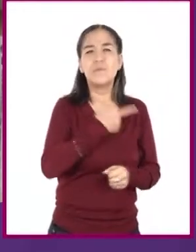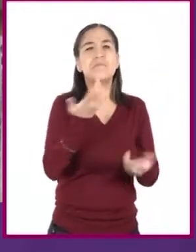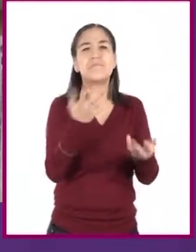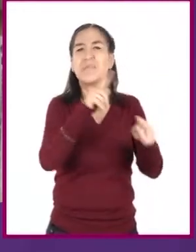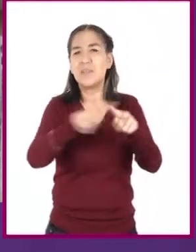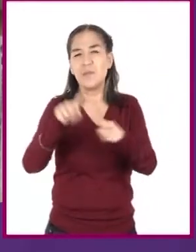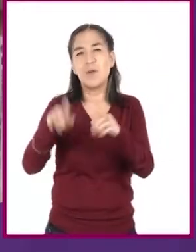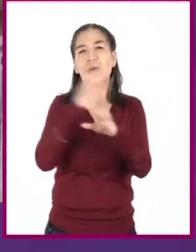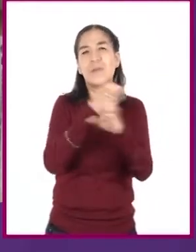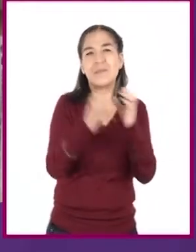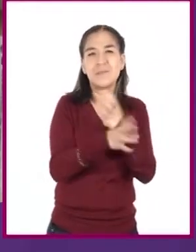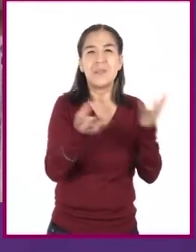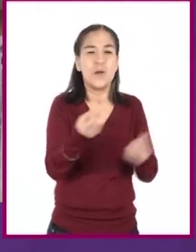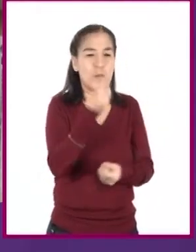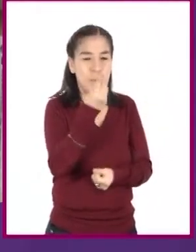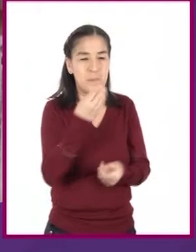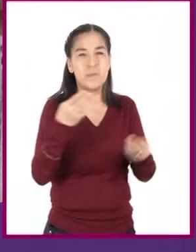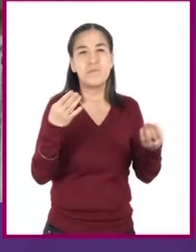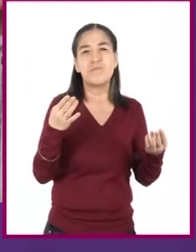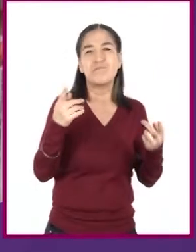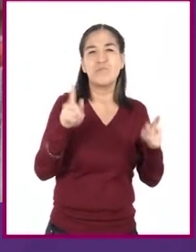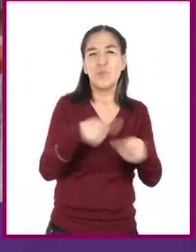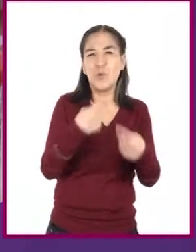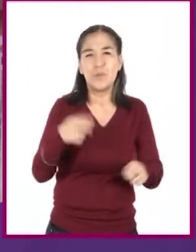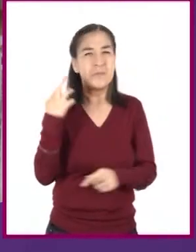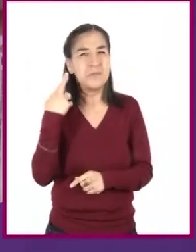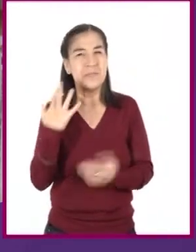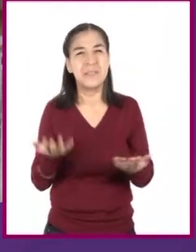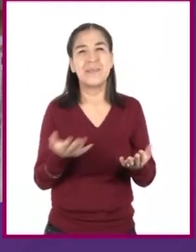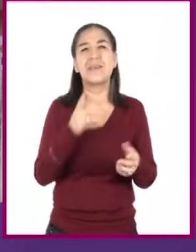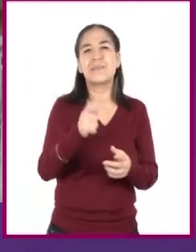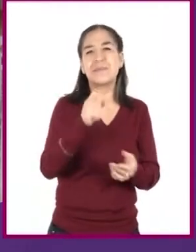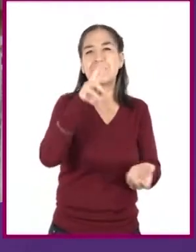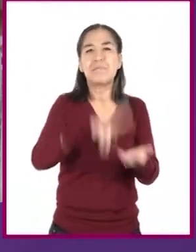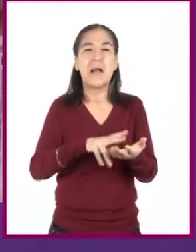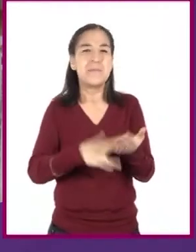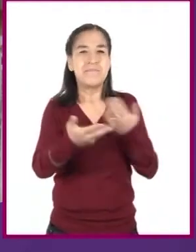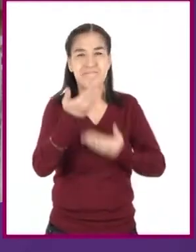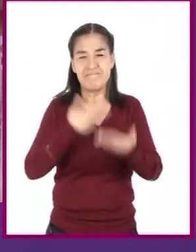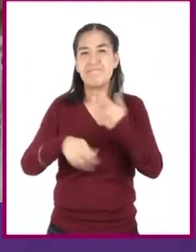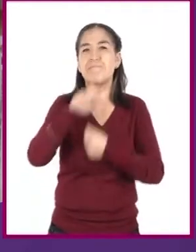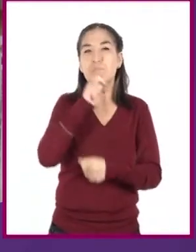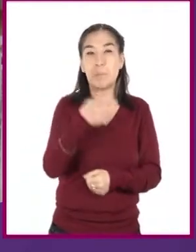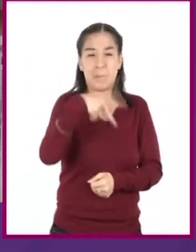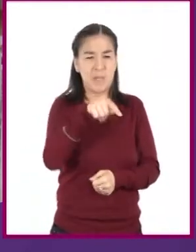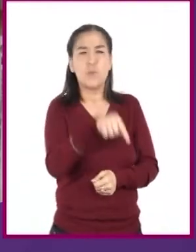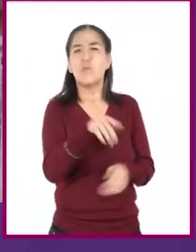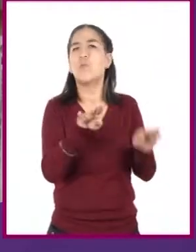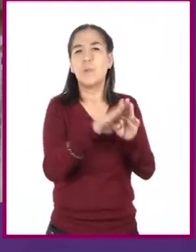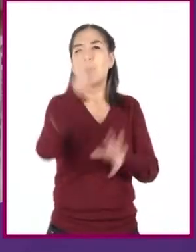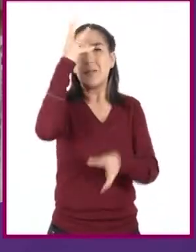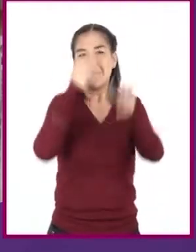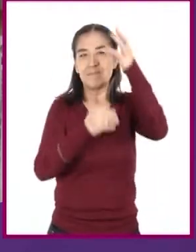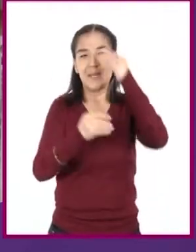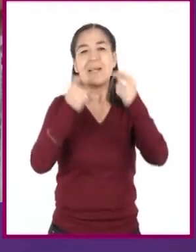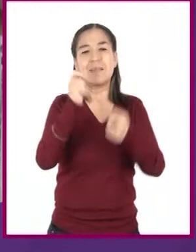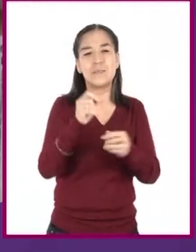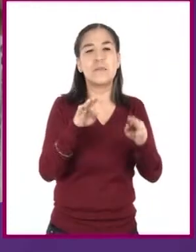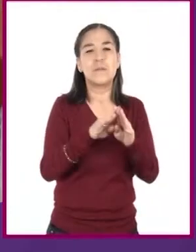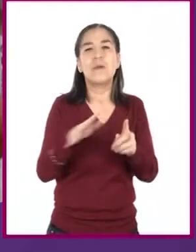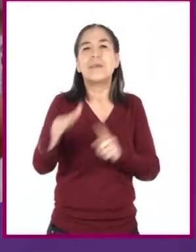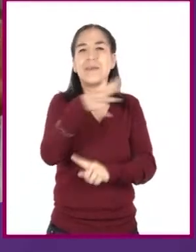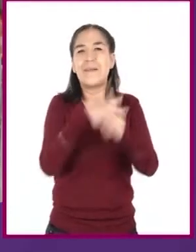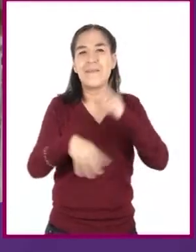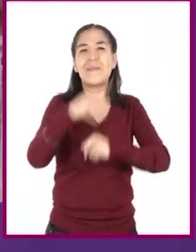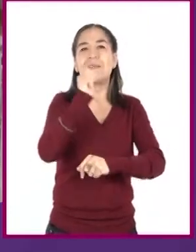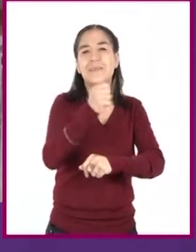cosa, comida, música, y compartimos cierto tipo de valores. Pero esto lo seguimos aprendiendo conforme nuestros circuitos